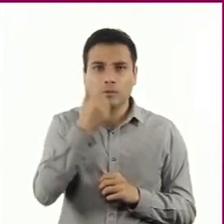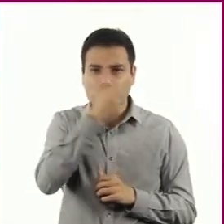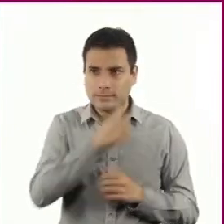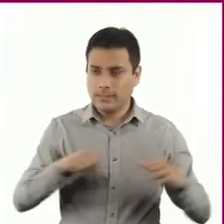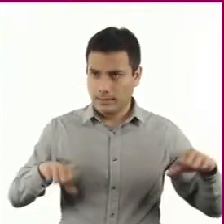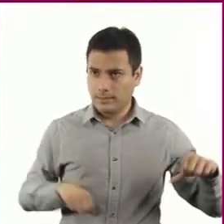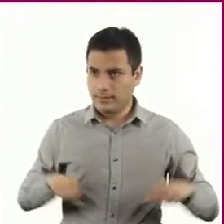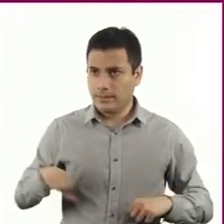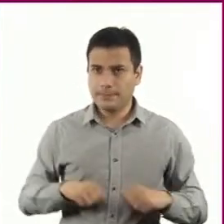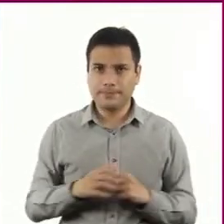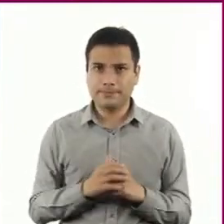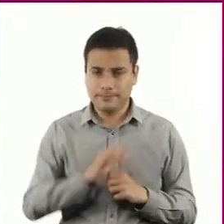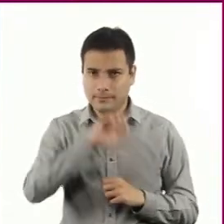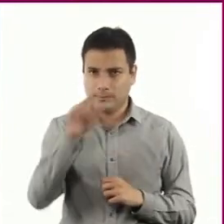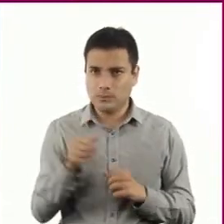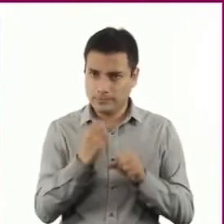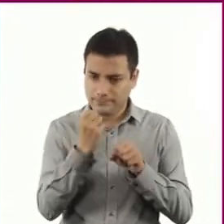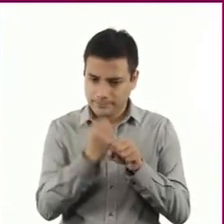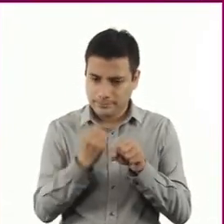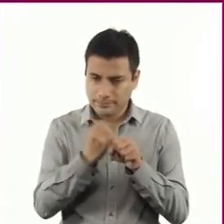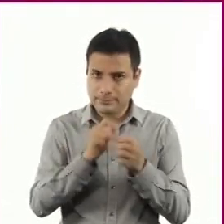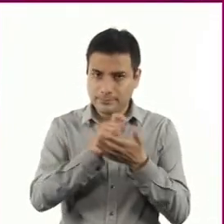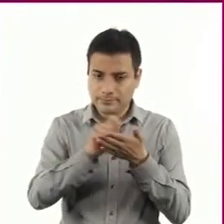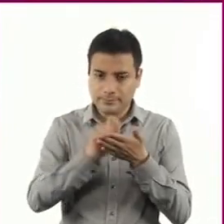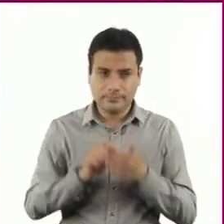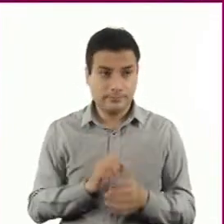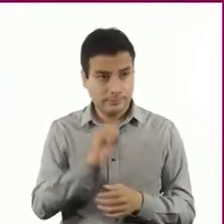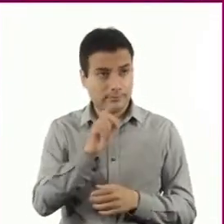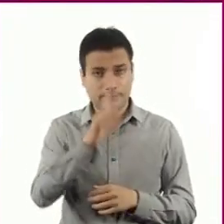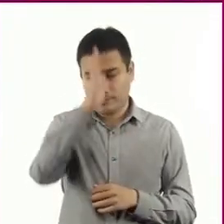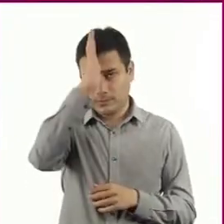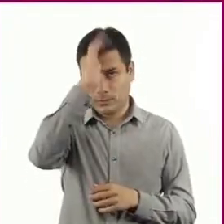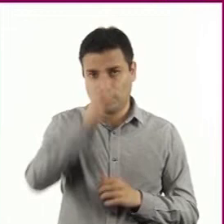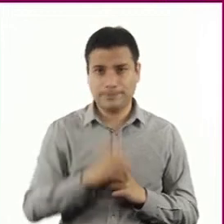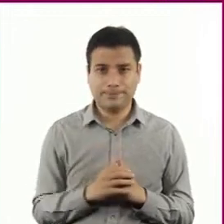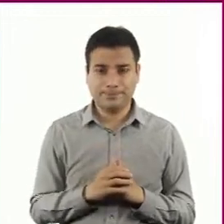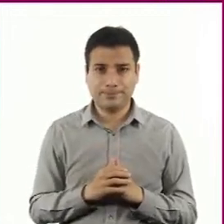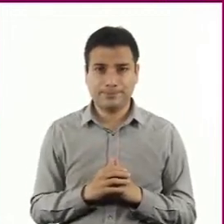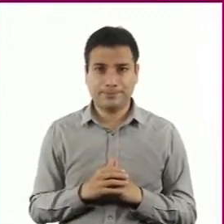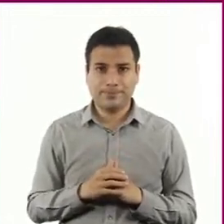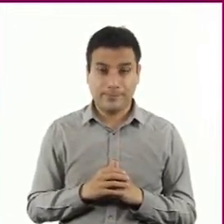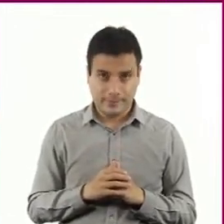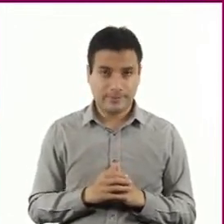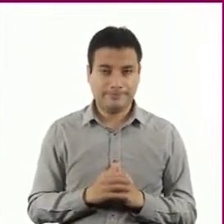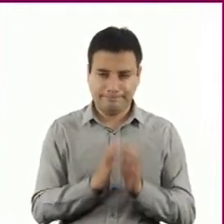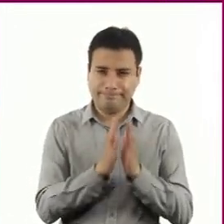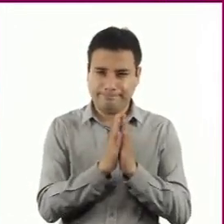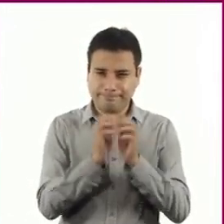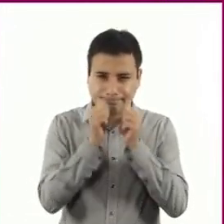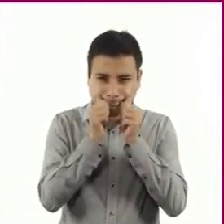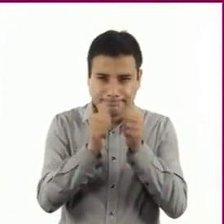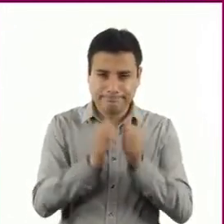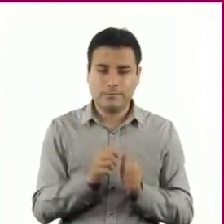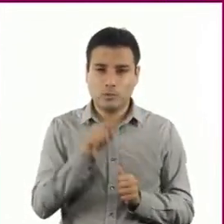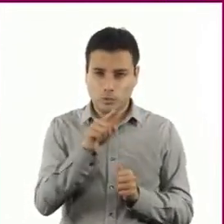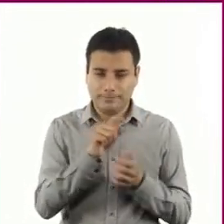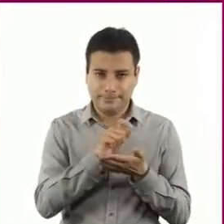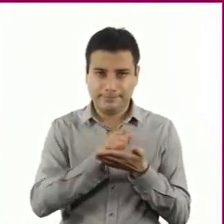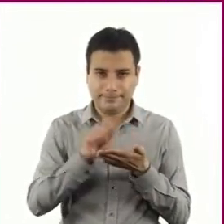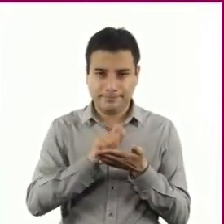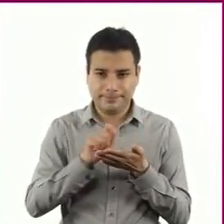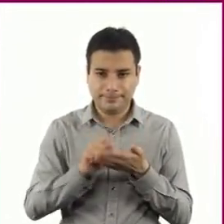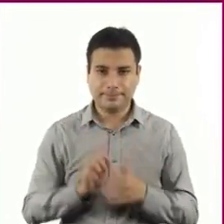reto para practicar lo visto durante la sesión? Claro que sí, Leslie. En casa, presten mucha atención y tomen nota de la